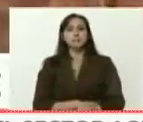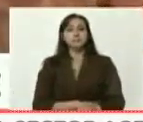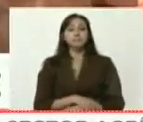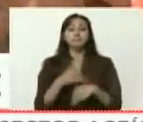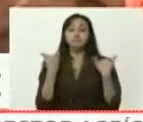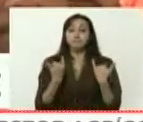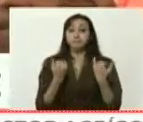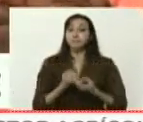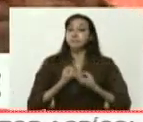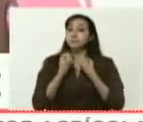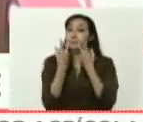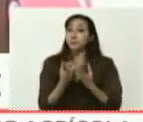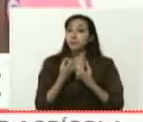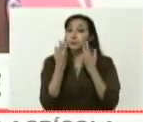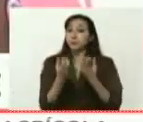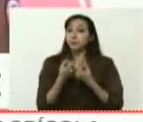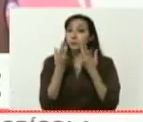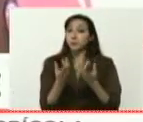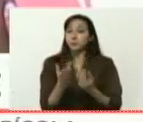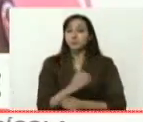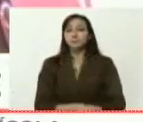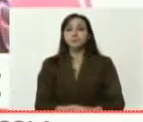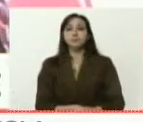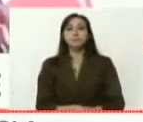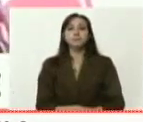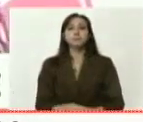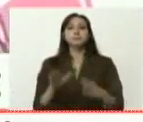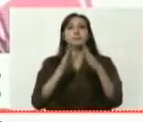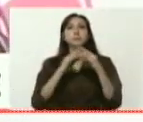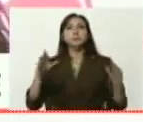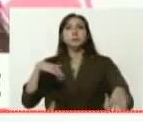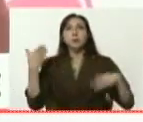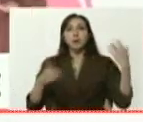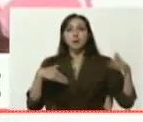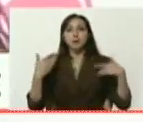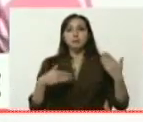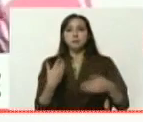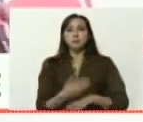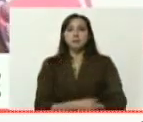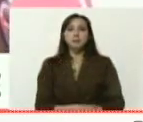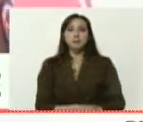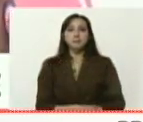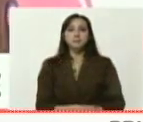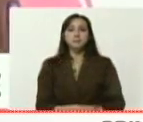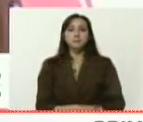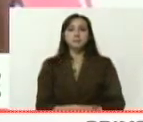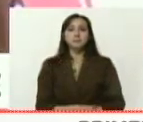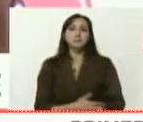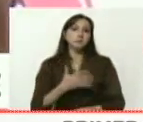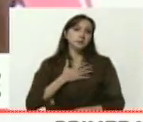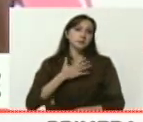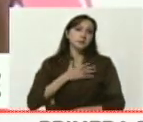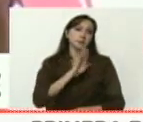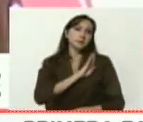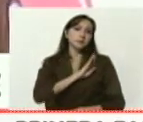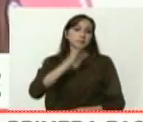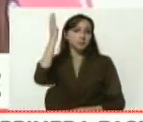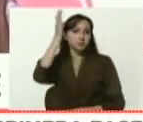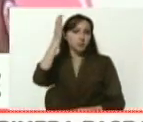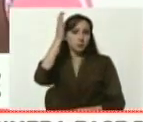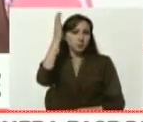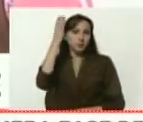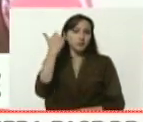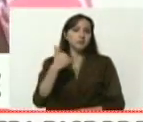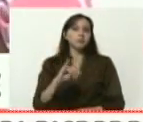y relatar todos los hechos que a mi conciencia creo que